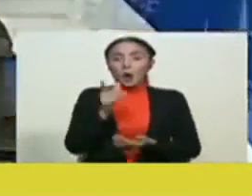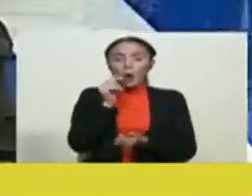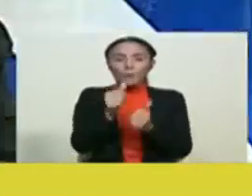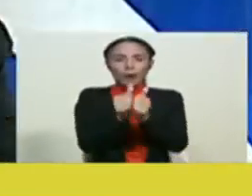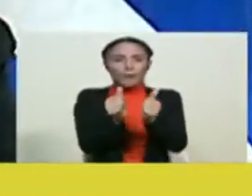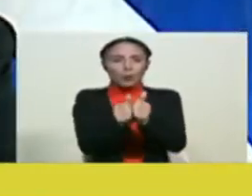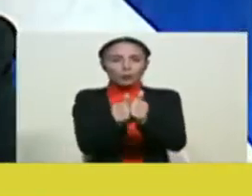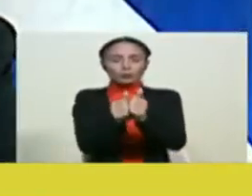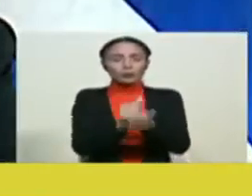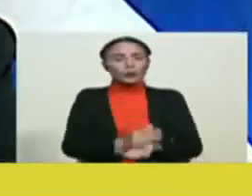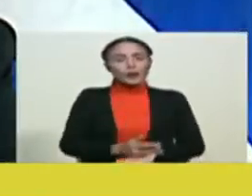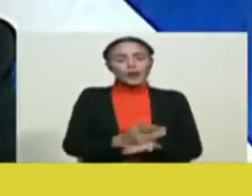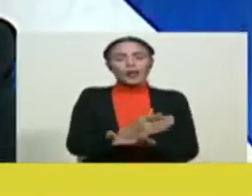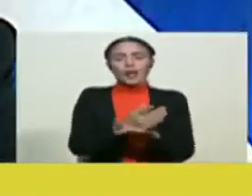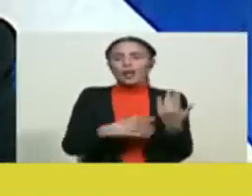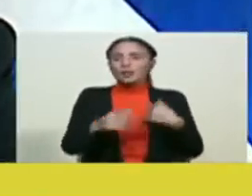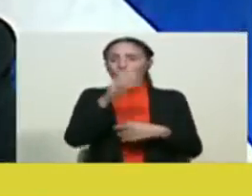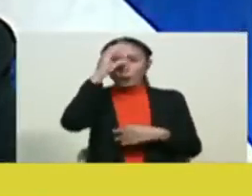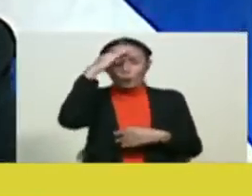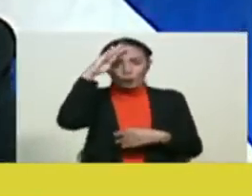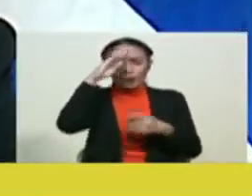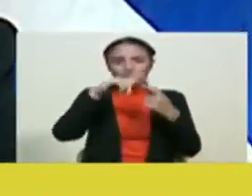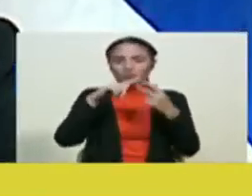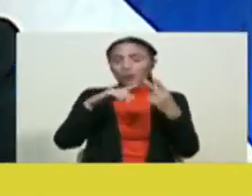de cuba y de américa josé martí